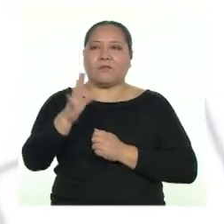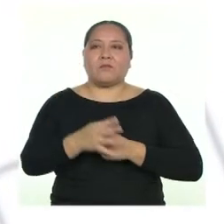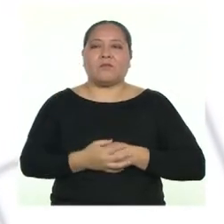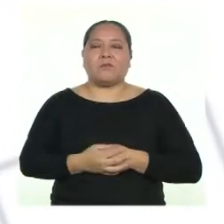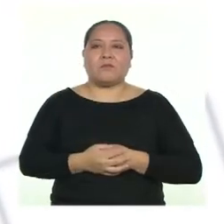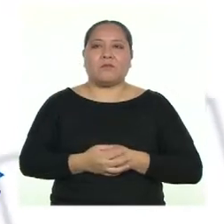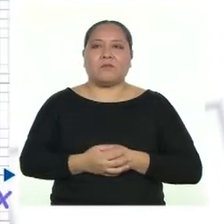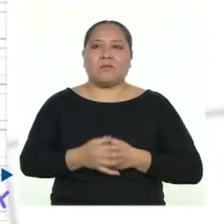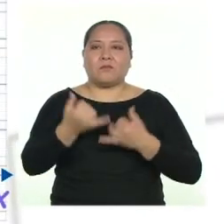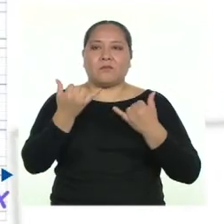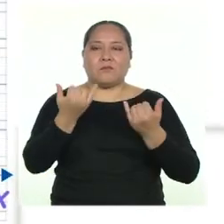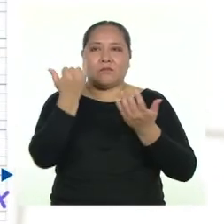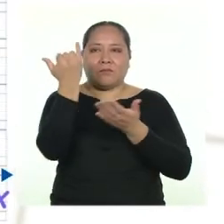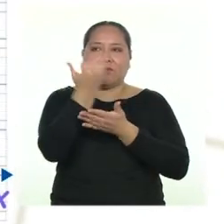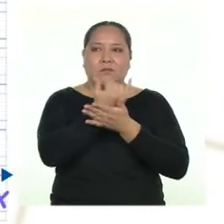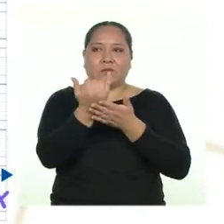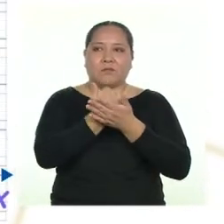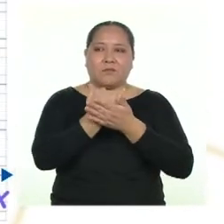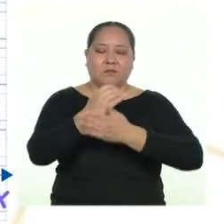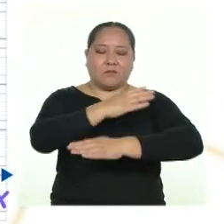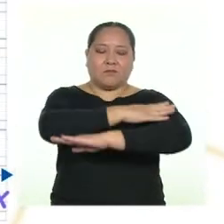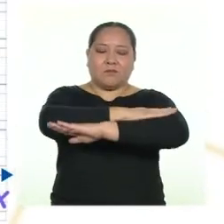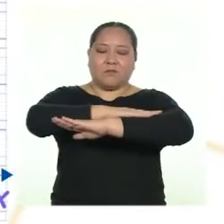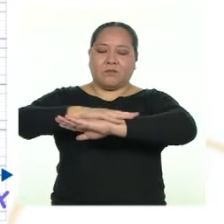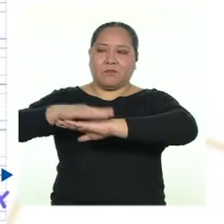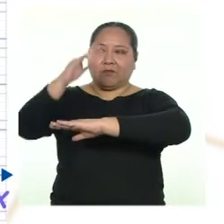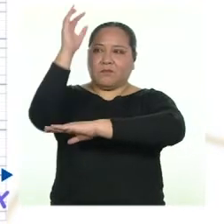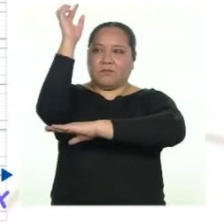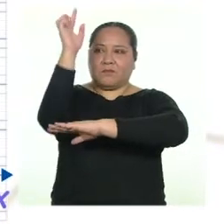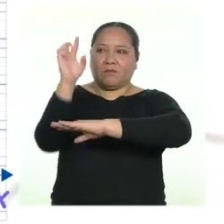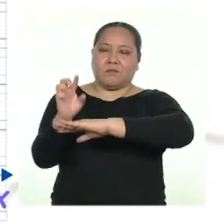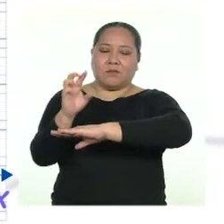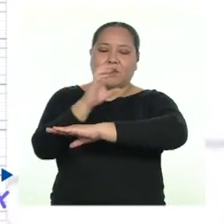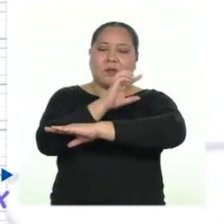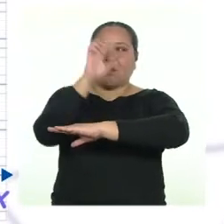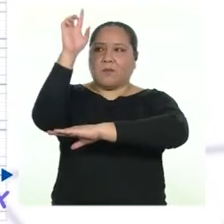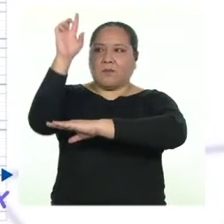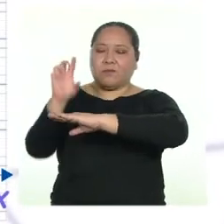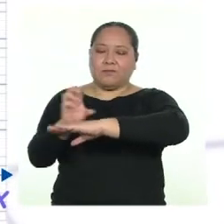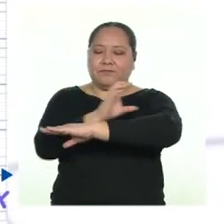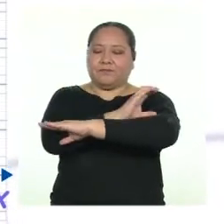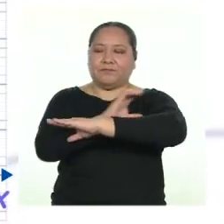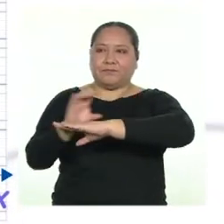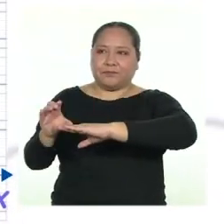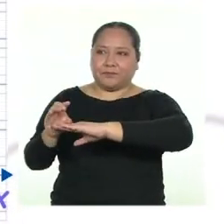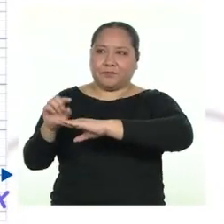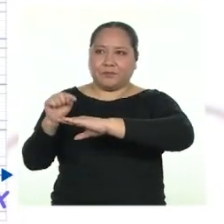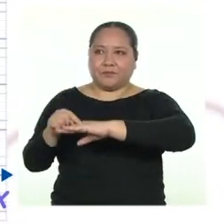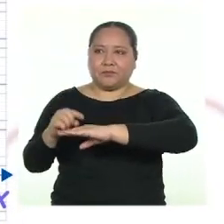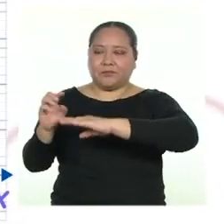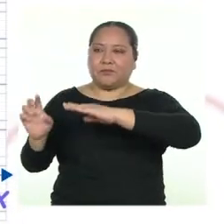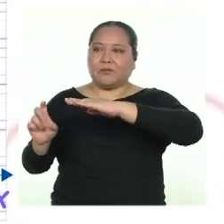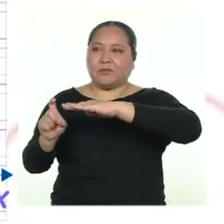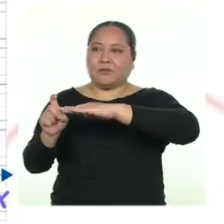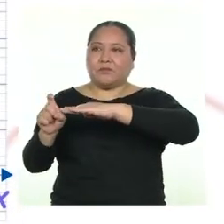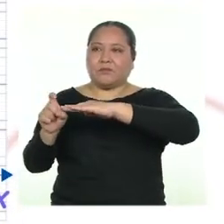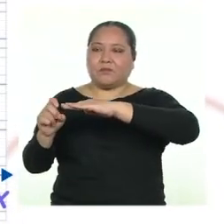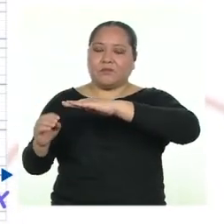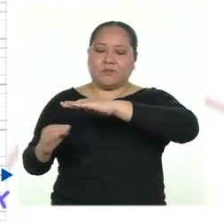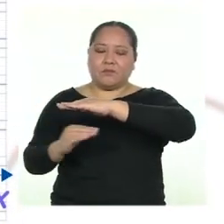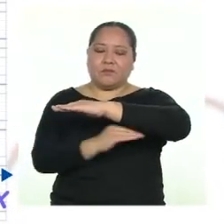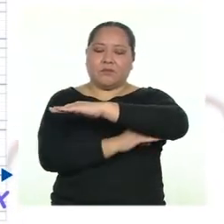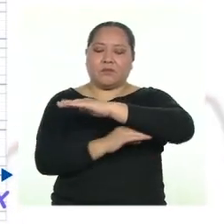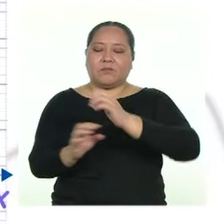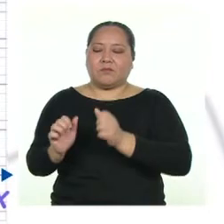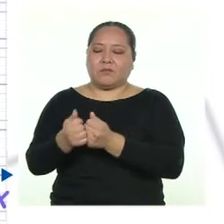Ahora vamos a dibujar un plano cartesiano donde el eje X represente a la cantidad de panes